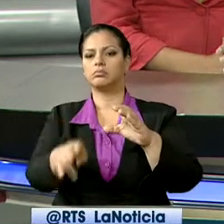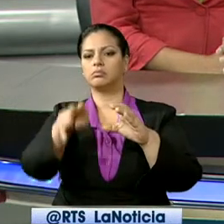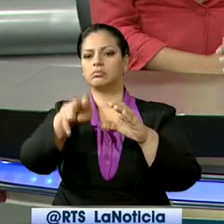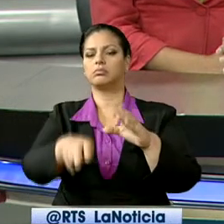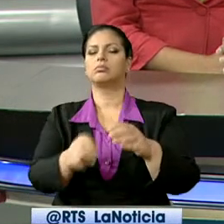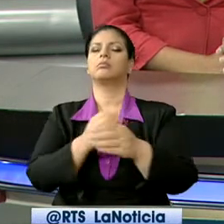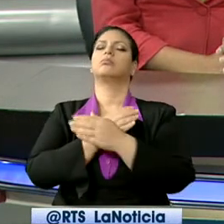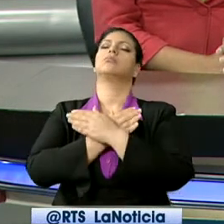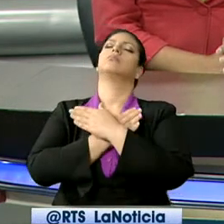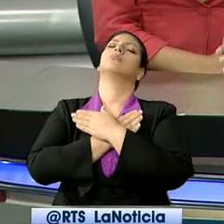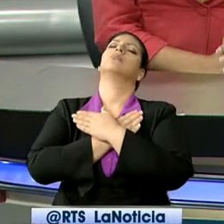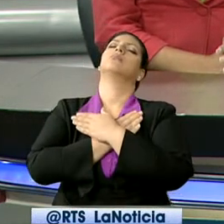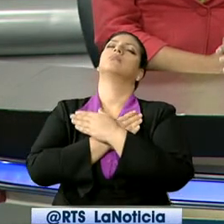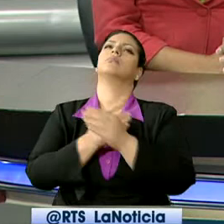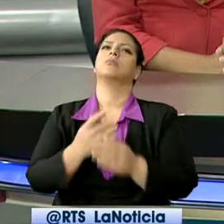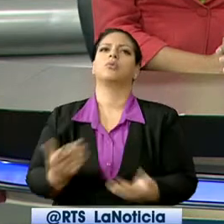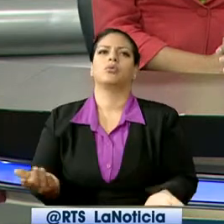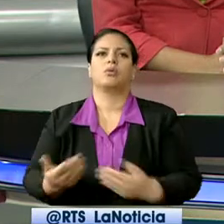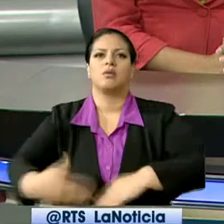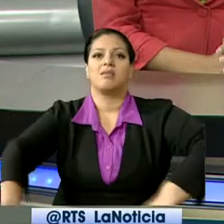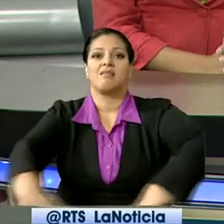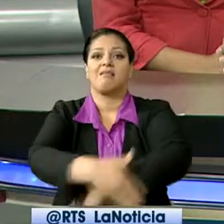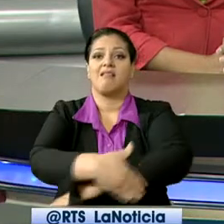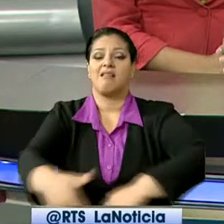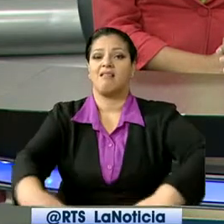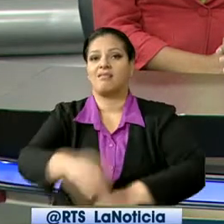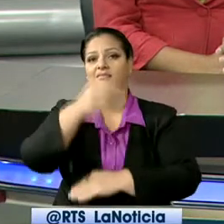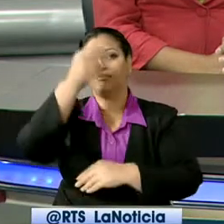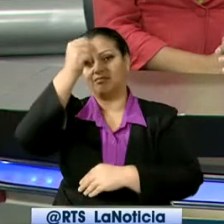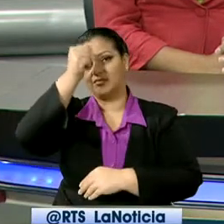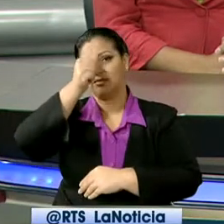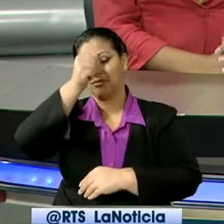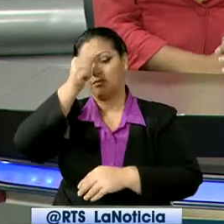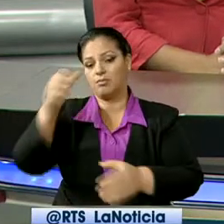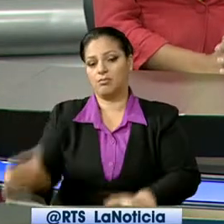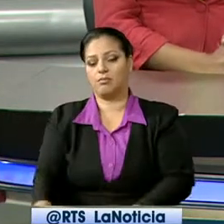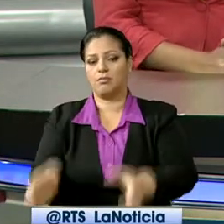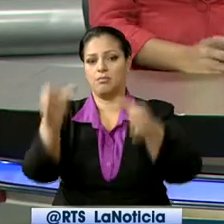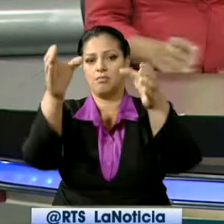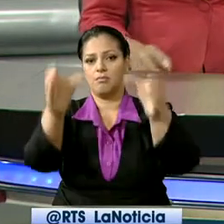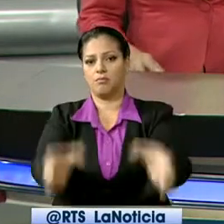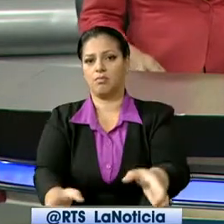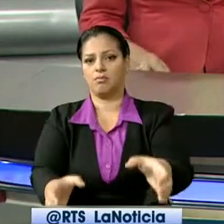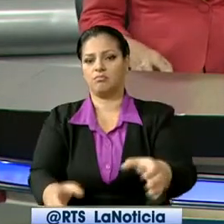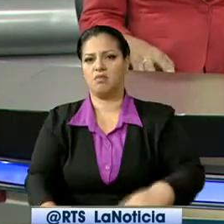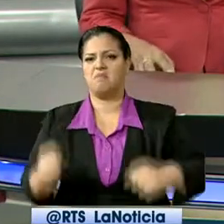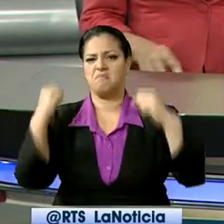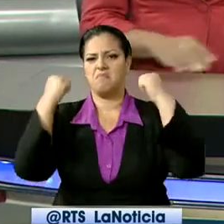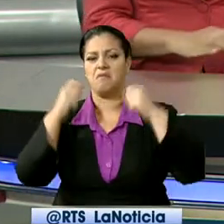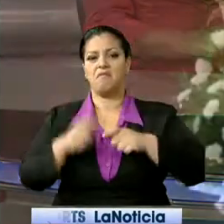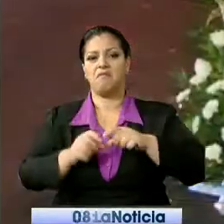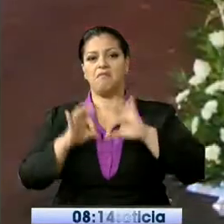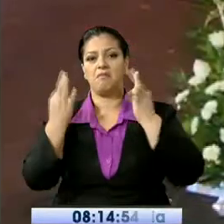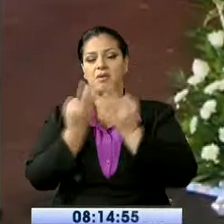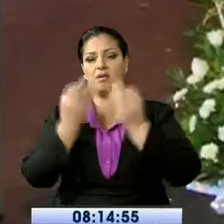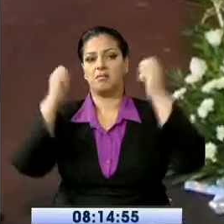protesta sobre la avenida Domingo Comín, a pocos metros de donde ocurrió el accidente. Veamos.